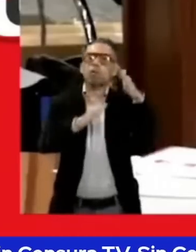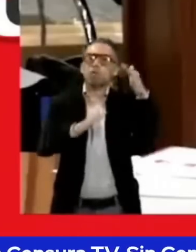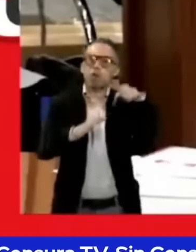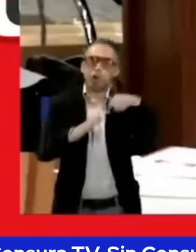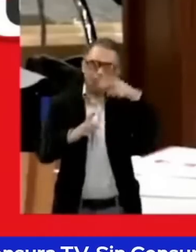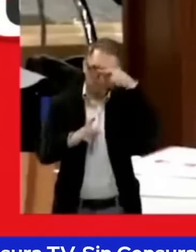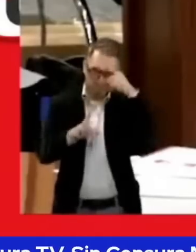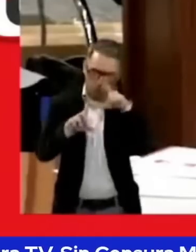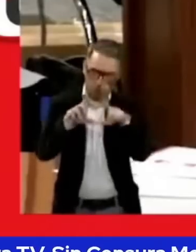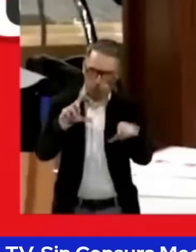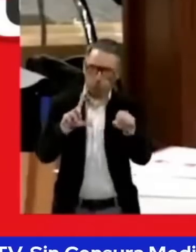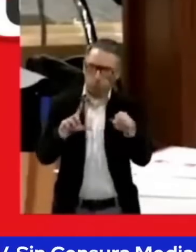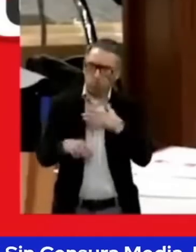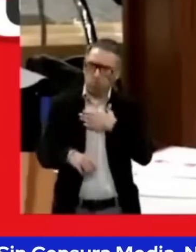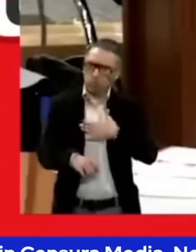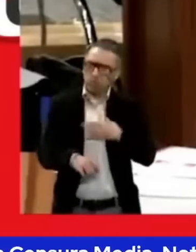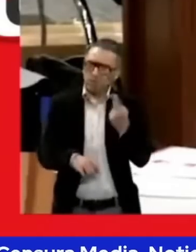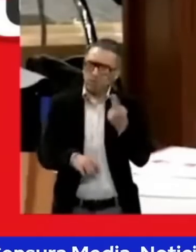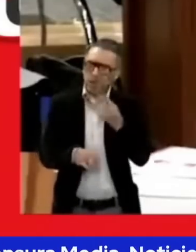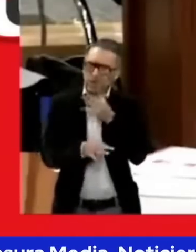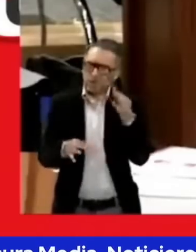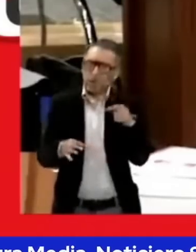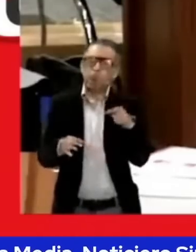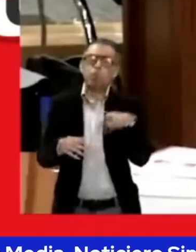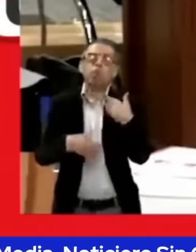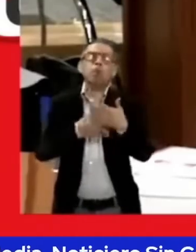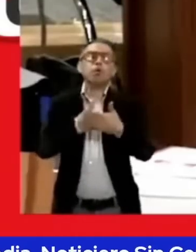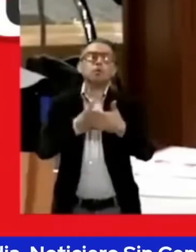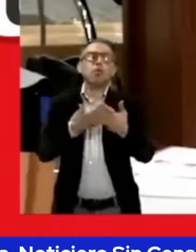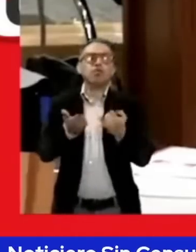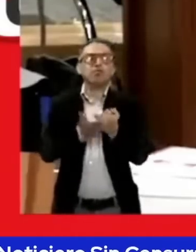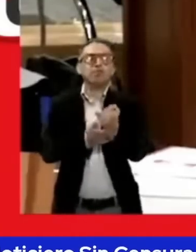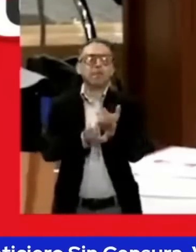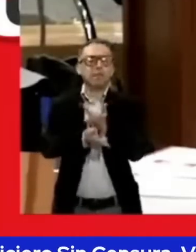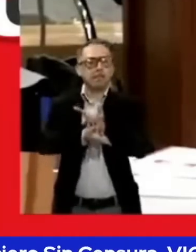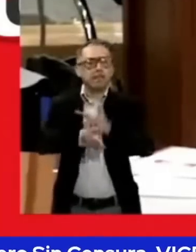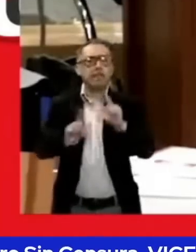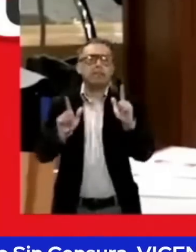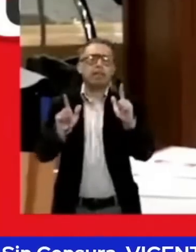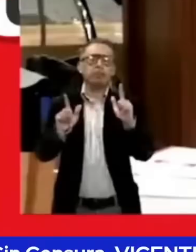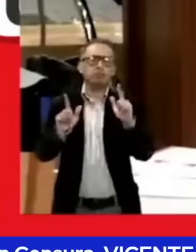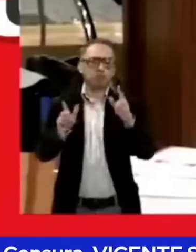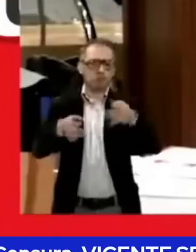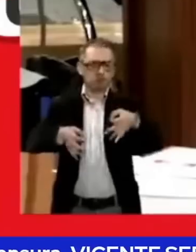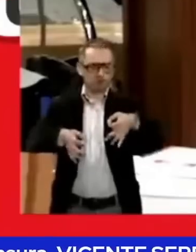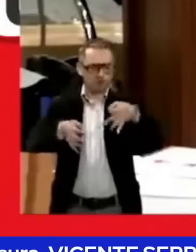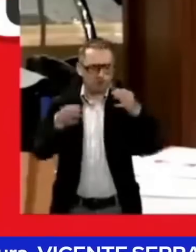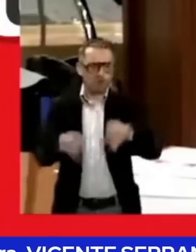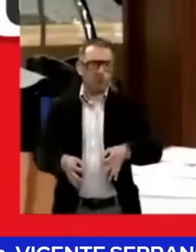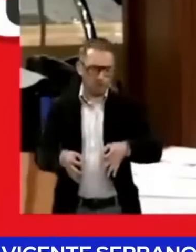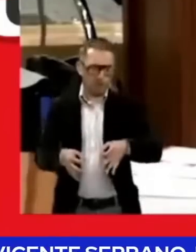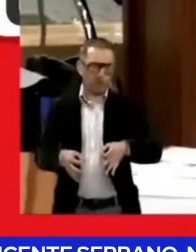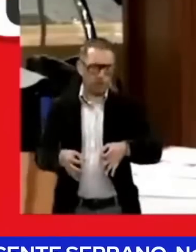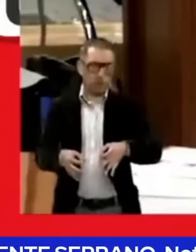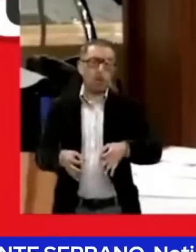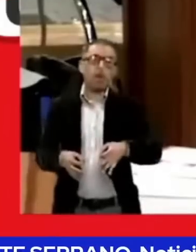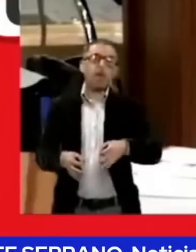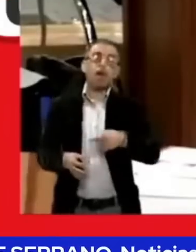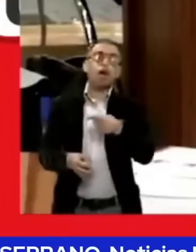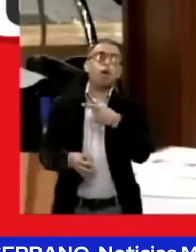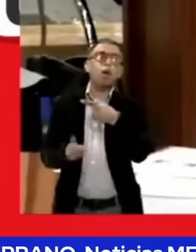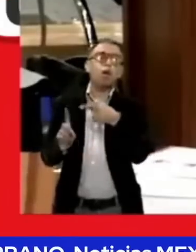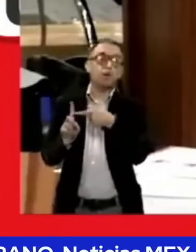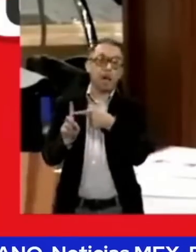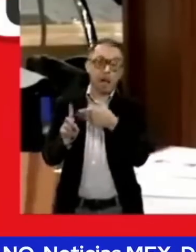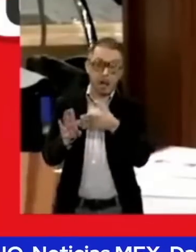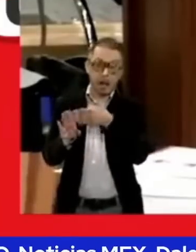noticia. Podremos tener elecciones libres y auténticas una vez más, y a pesar de quien, siendo beneficiario